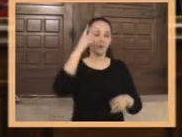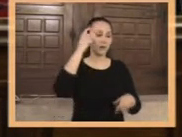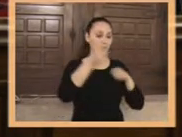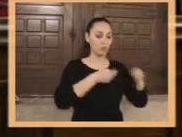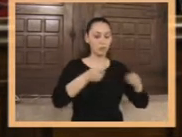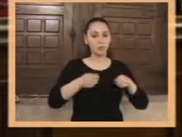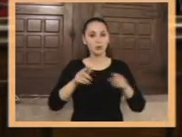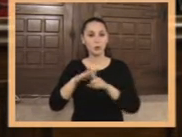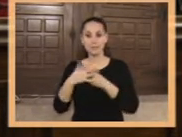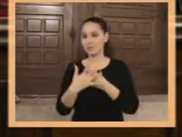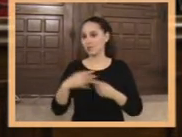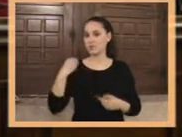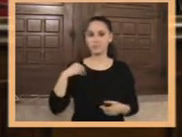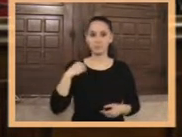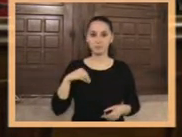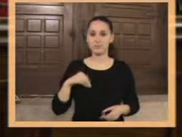situaciones.